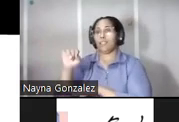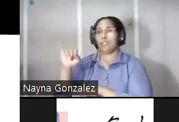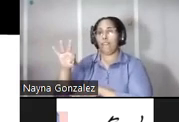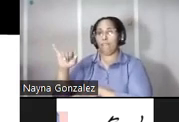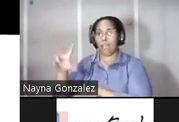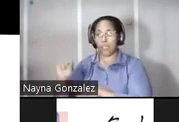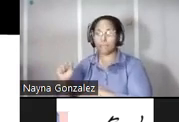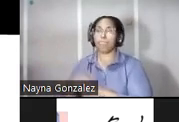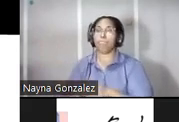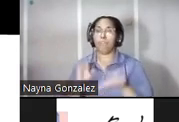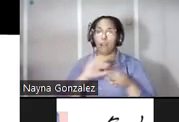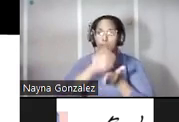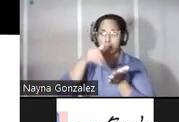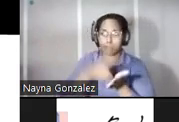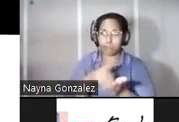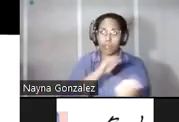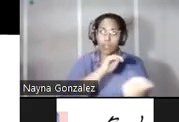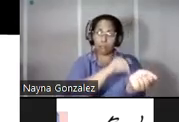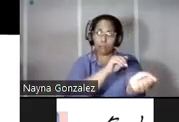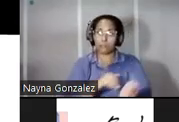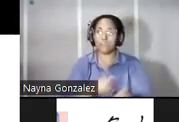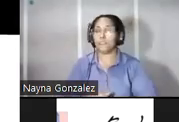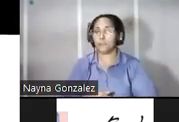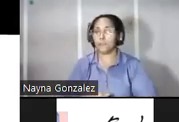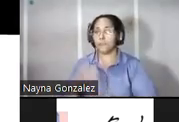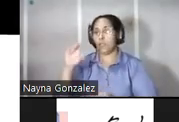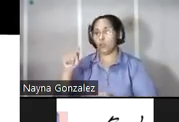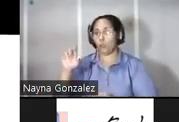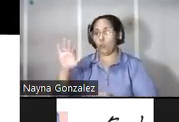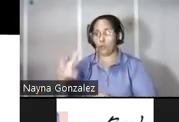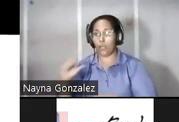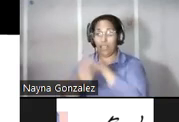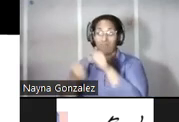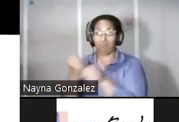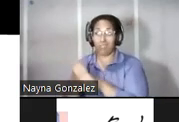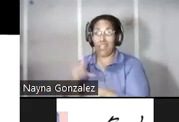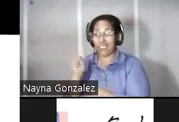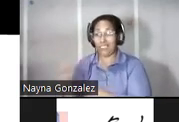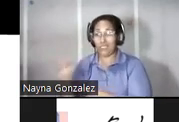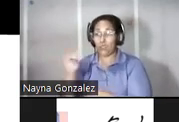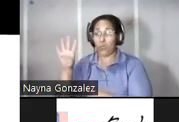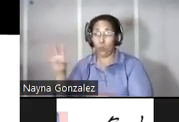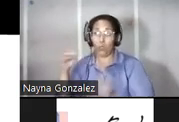sífilis. Los centros de tuberculosis que había en la isla atendieron ese año unas